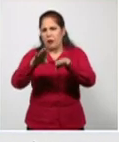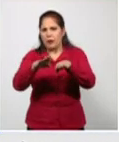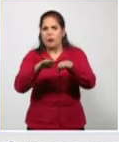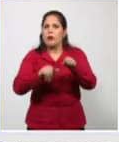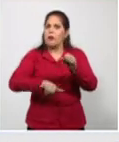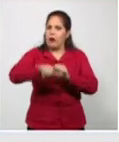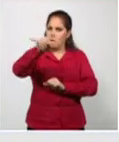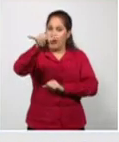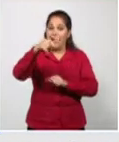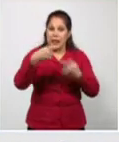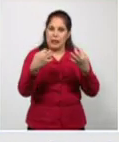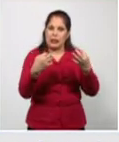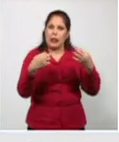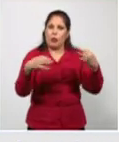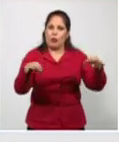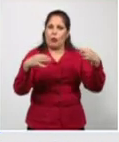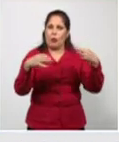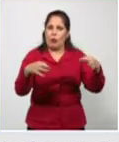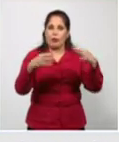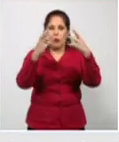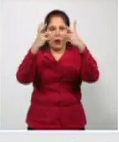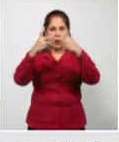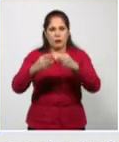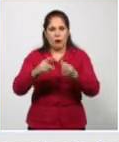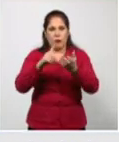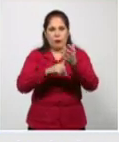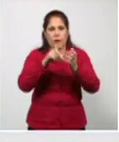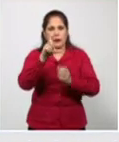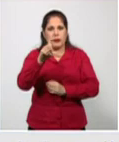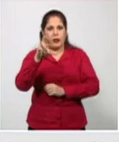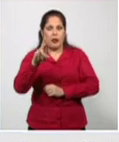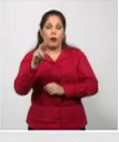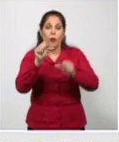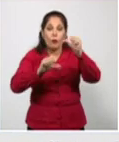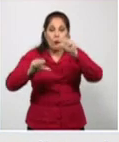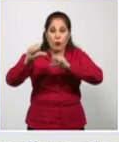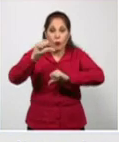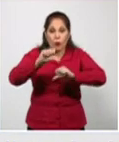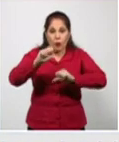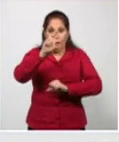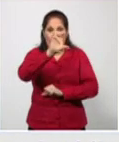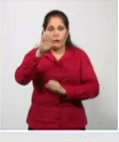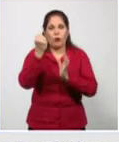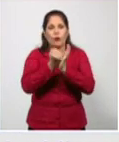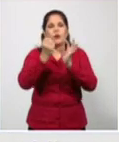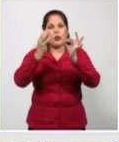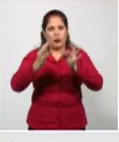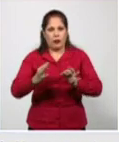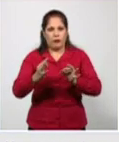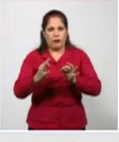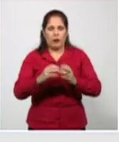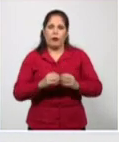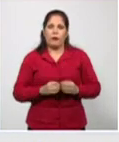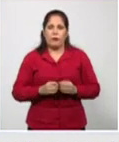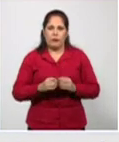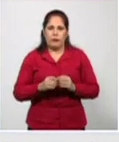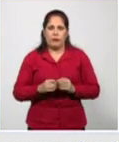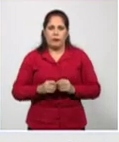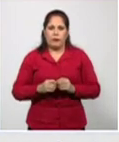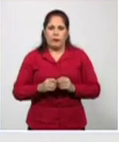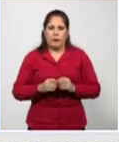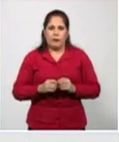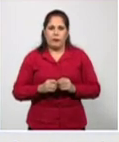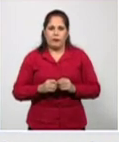el documento con el resultado del PCR de un laboratorio que esté certificado en nuestro país,